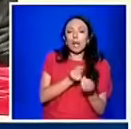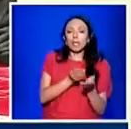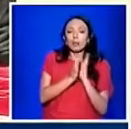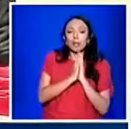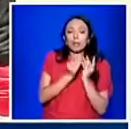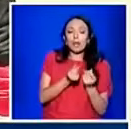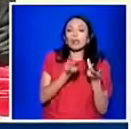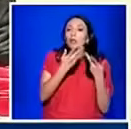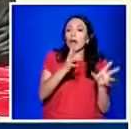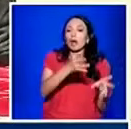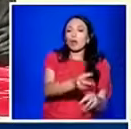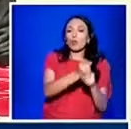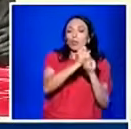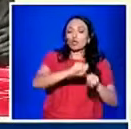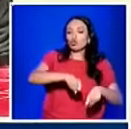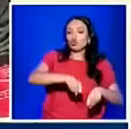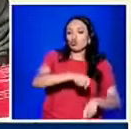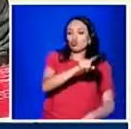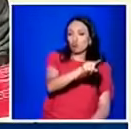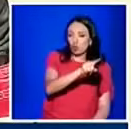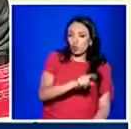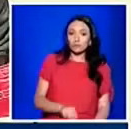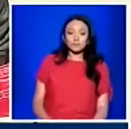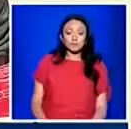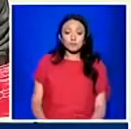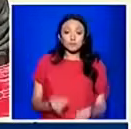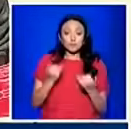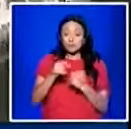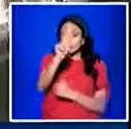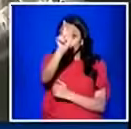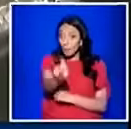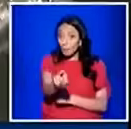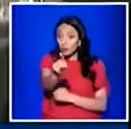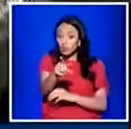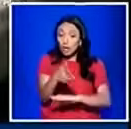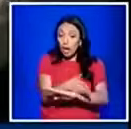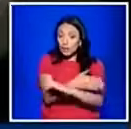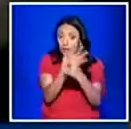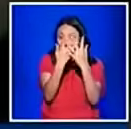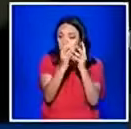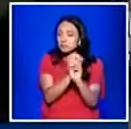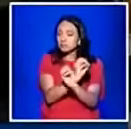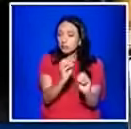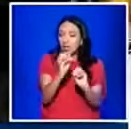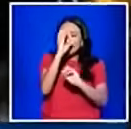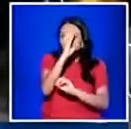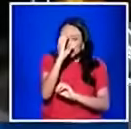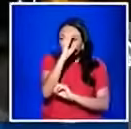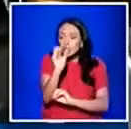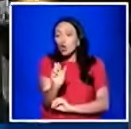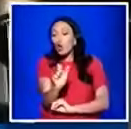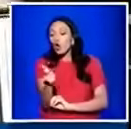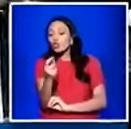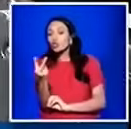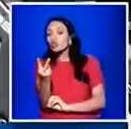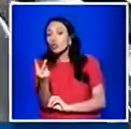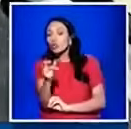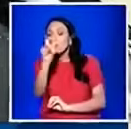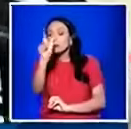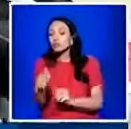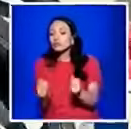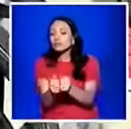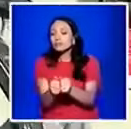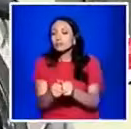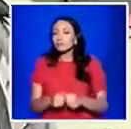que recuperara la moto. La policía investiga al detenido, quien no registra antecedentes, y busca a la otra persona que se